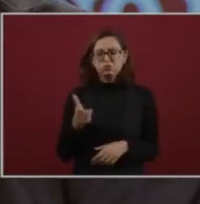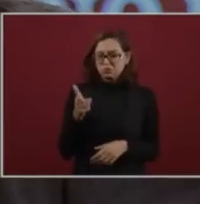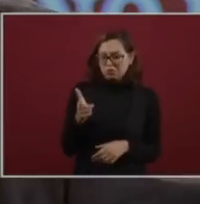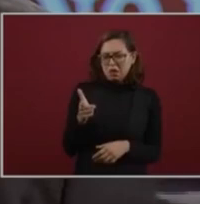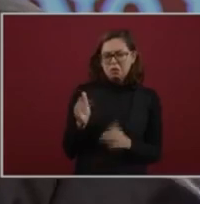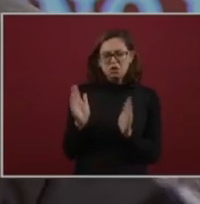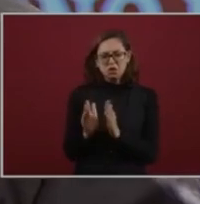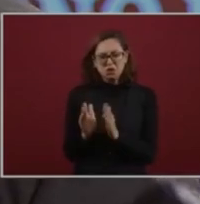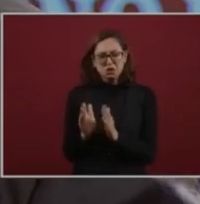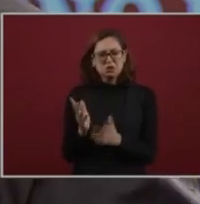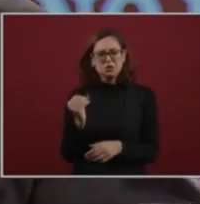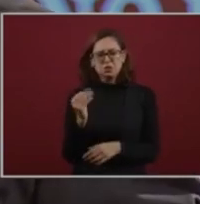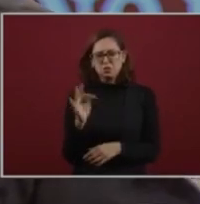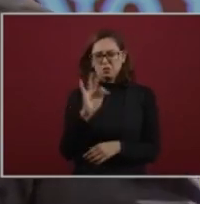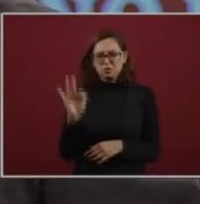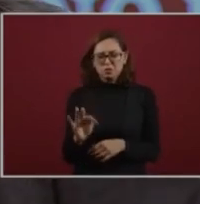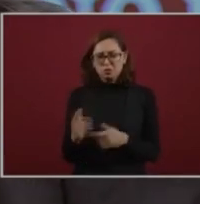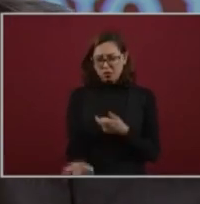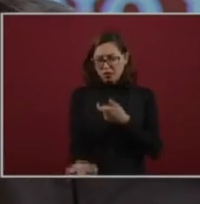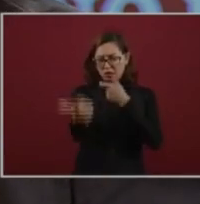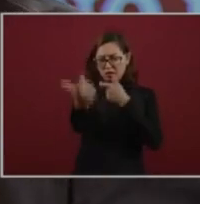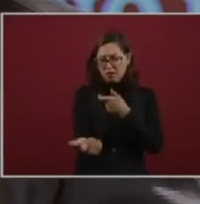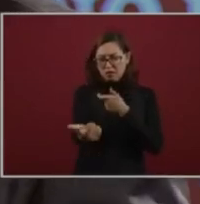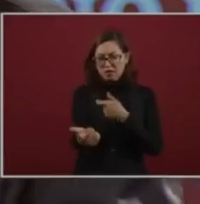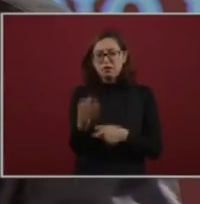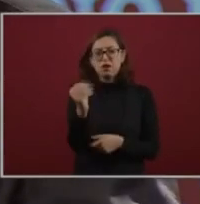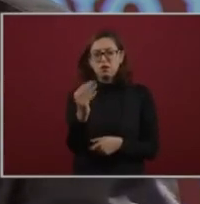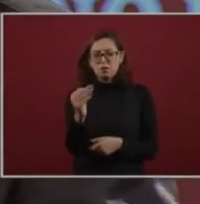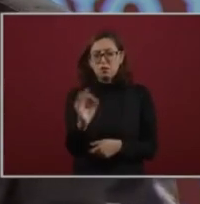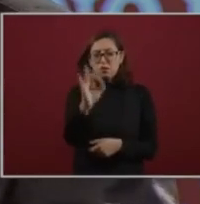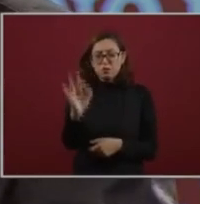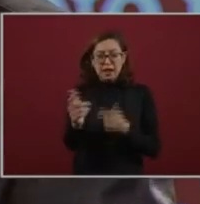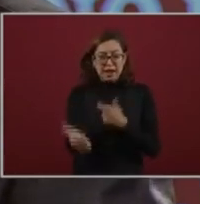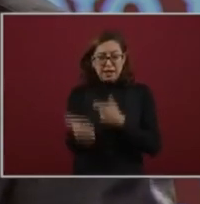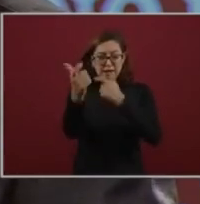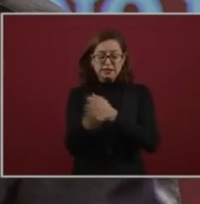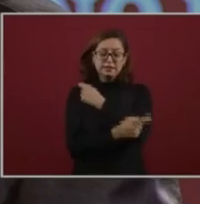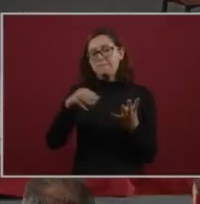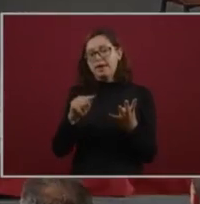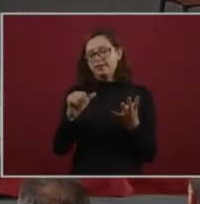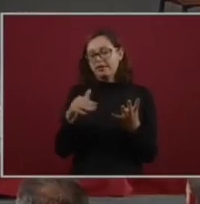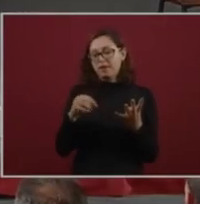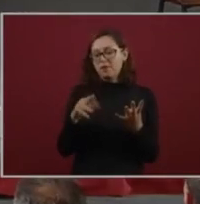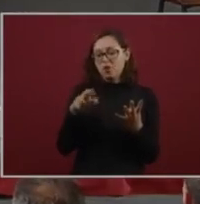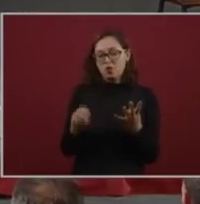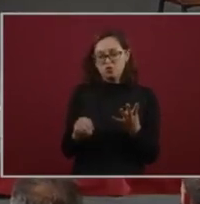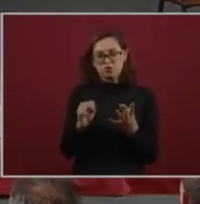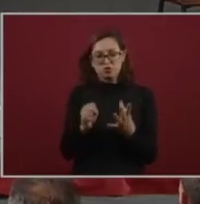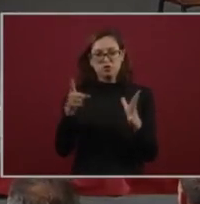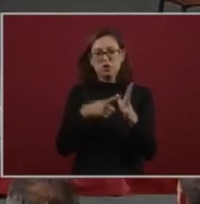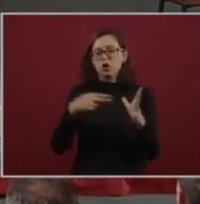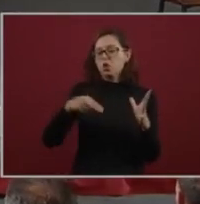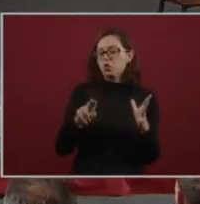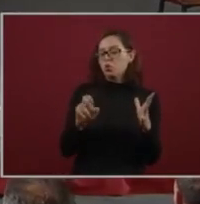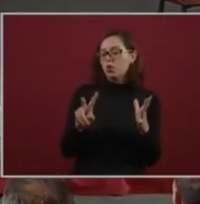agenda internacional que no solo son temas de frontera, migración, economía, comercio internacional. El mejor y el único